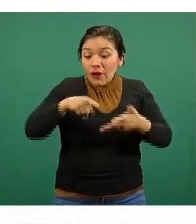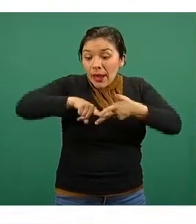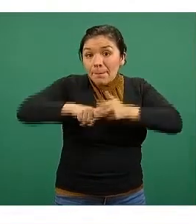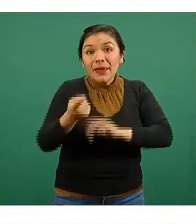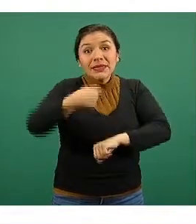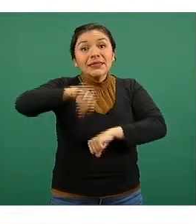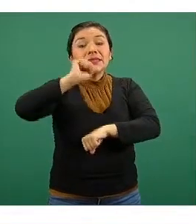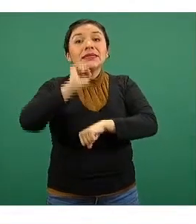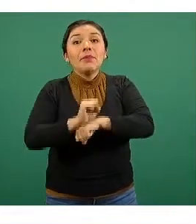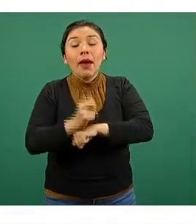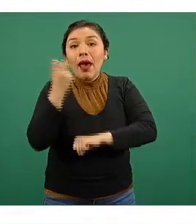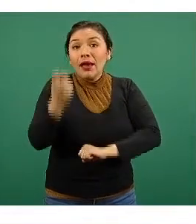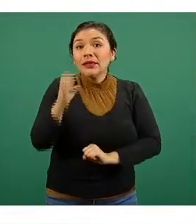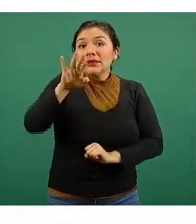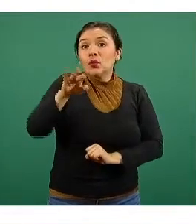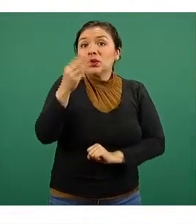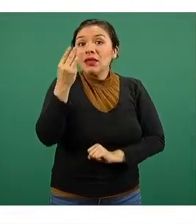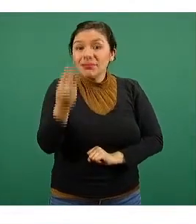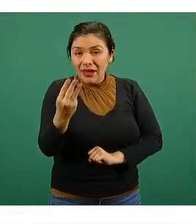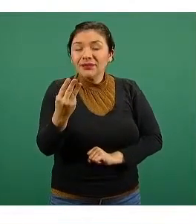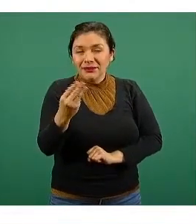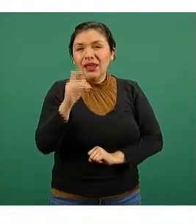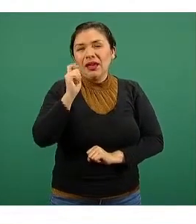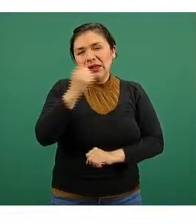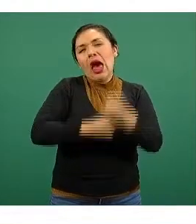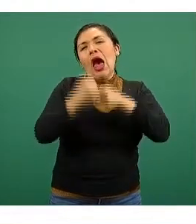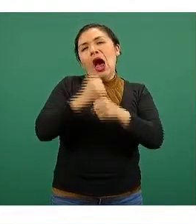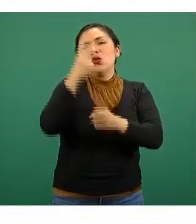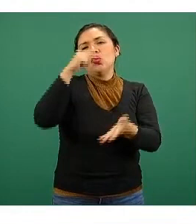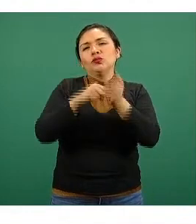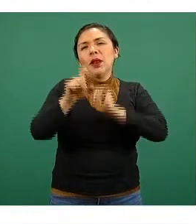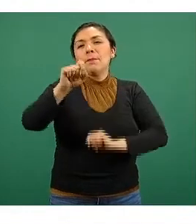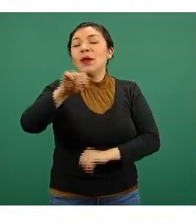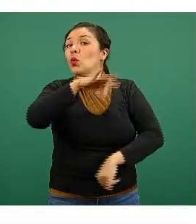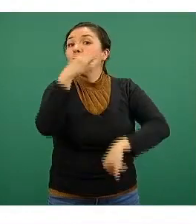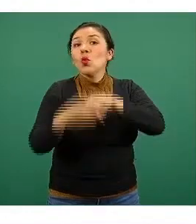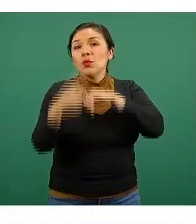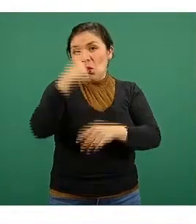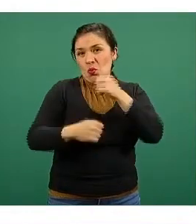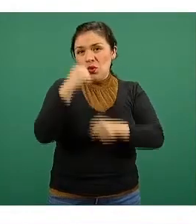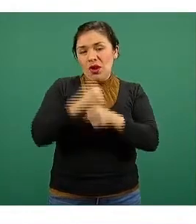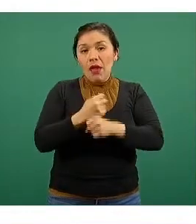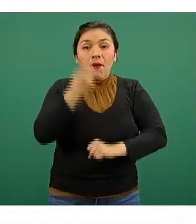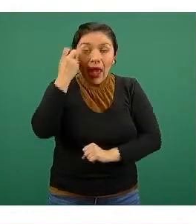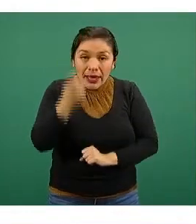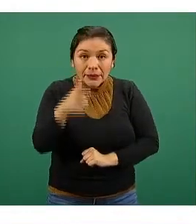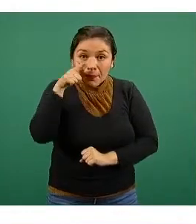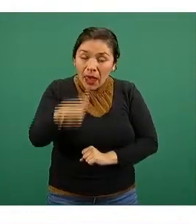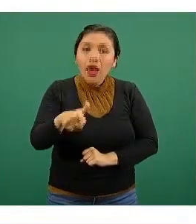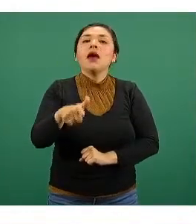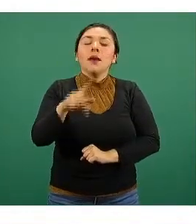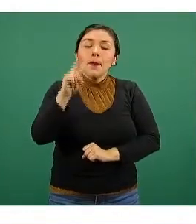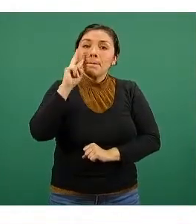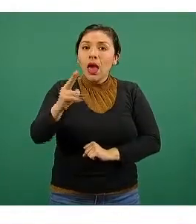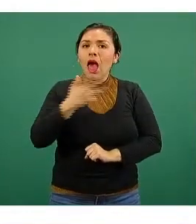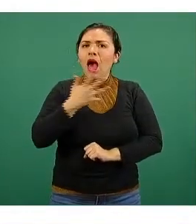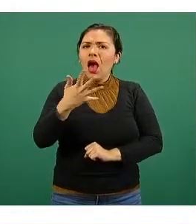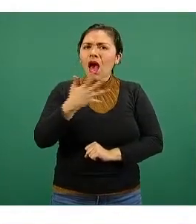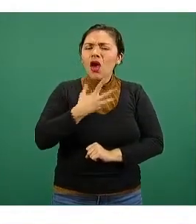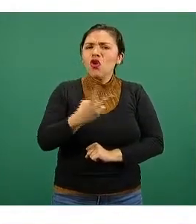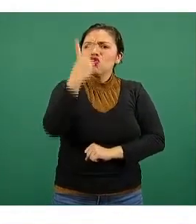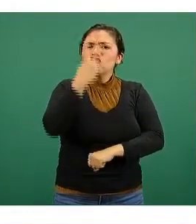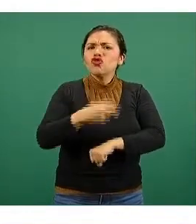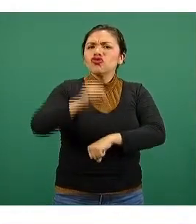ya la semana 53 todavía del 2020, la última del año pasado, pues bueno, vemos que después de haber tenido